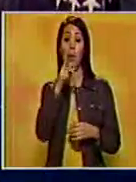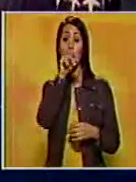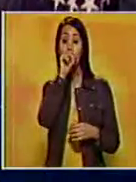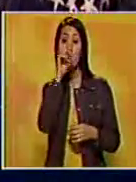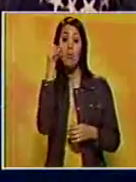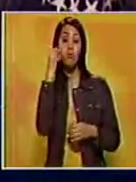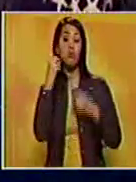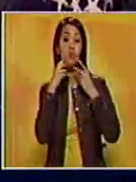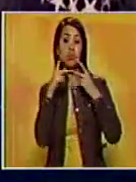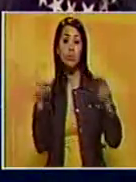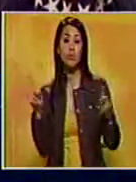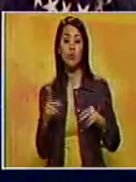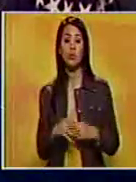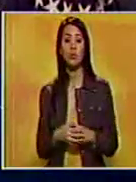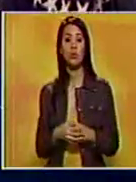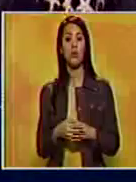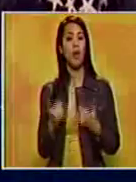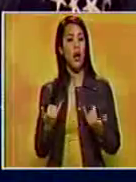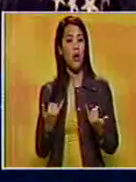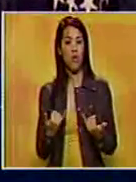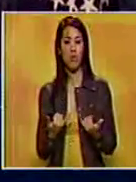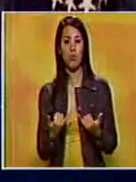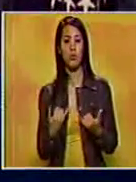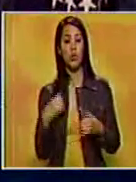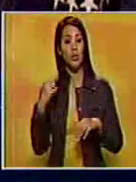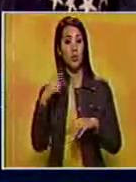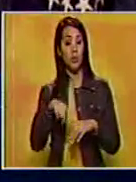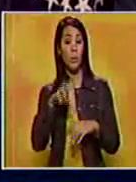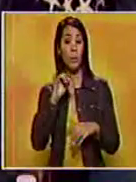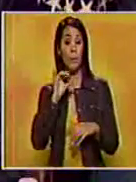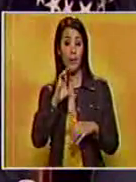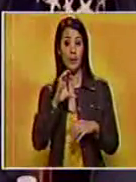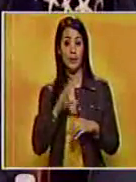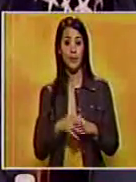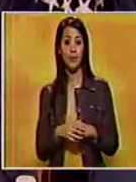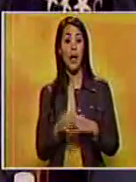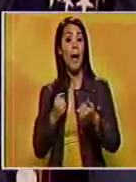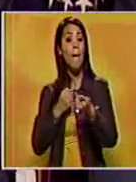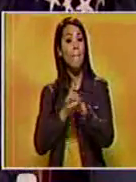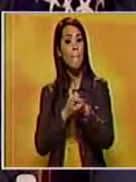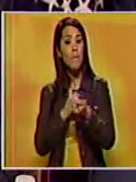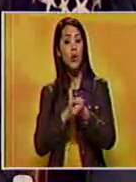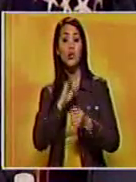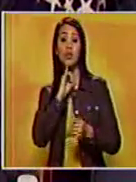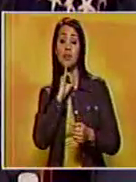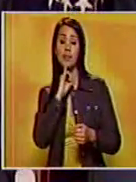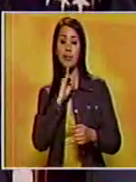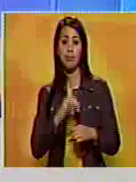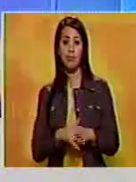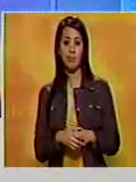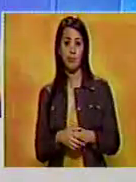'twitter' que en el momento adecuado su nación proporcionará apoyo al pueblo iraní